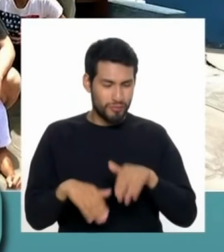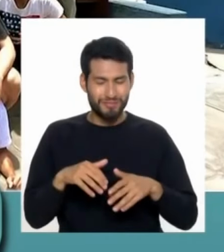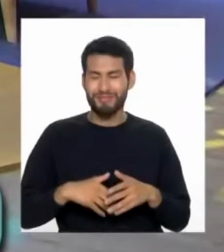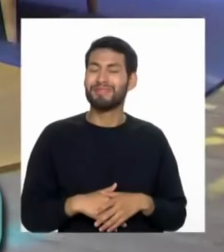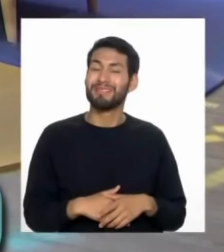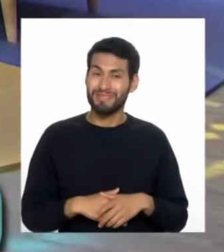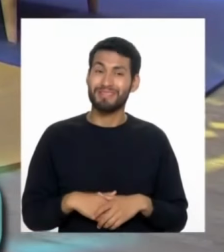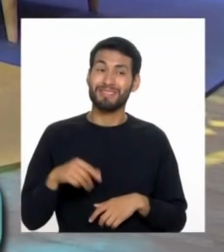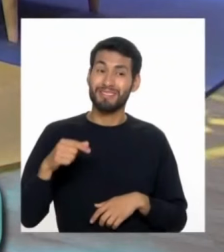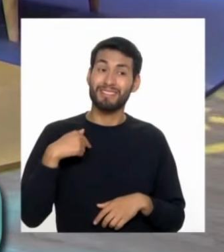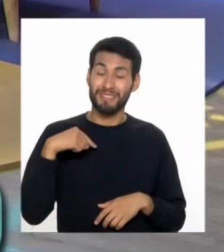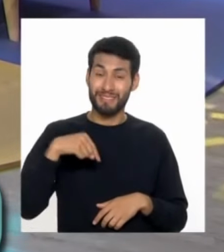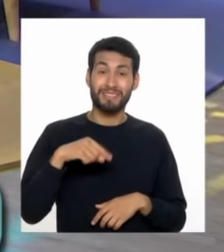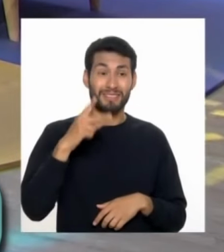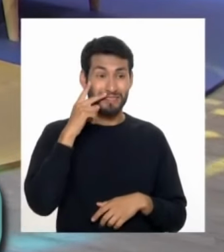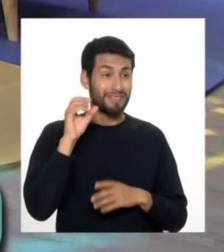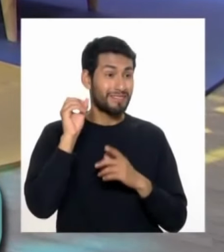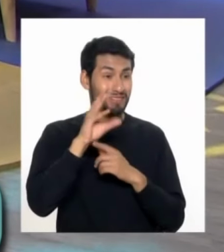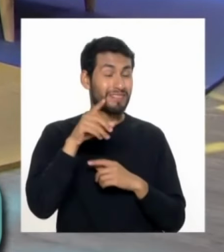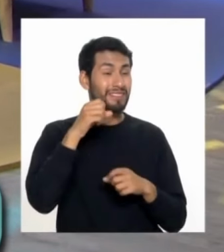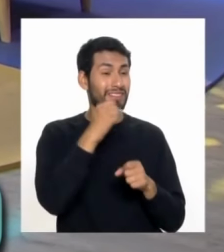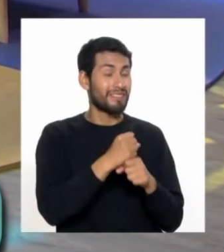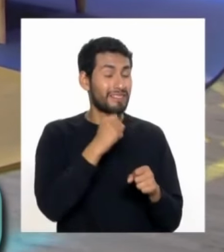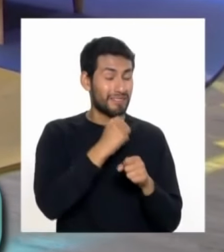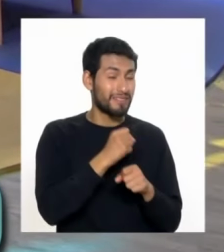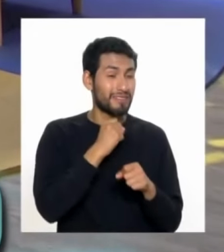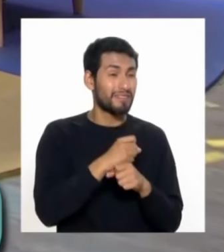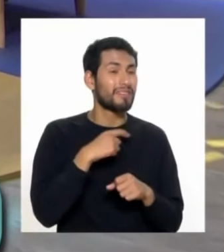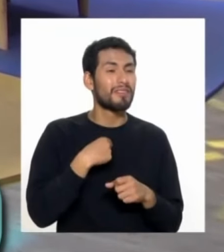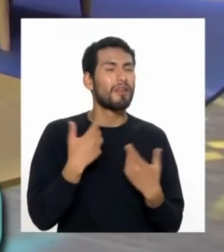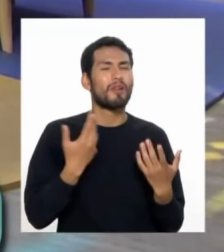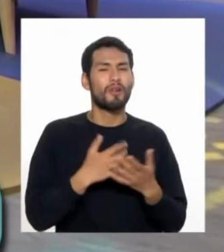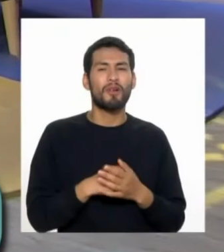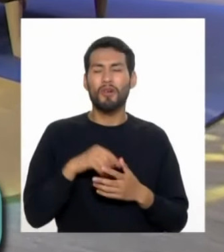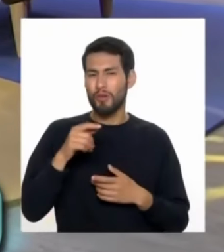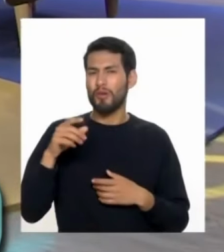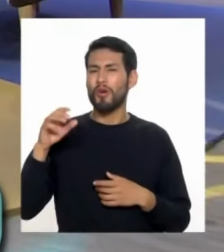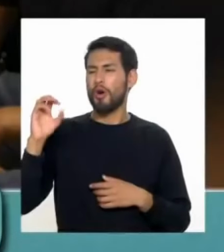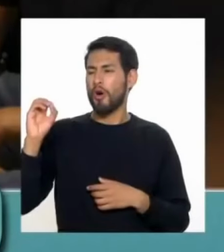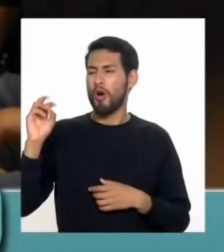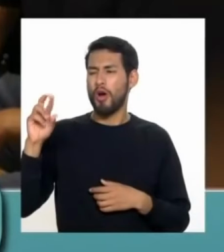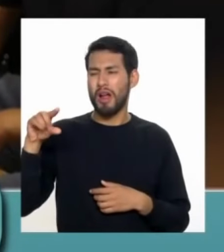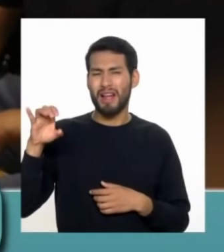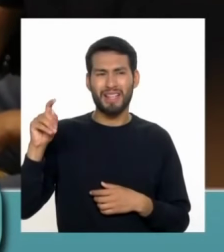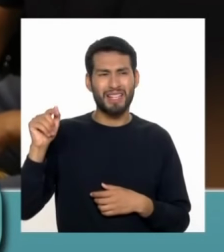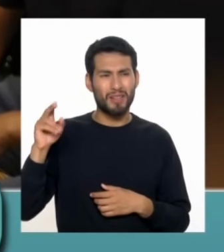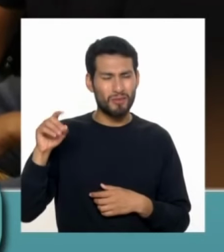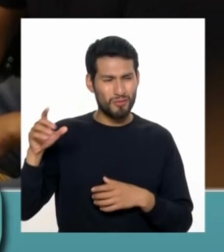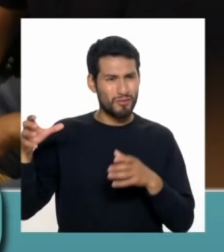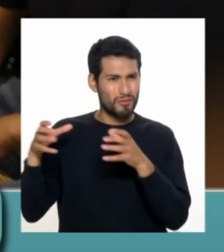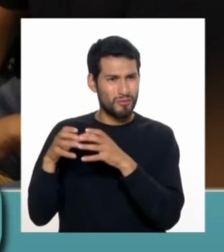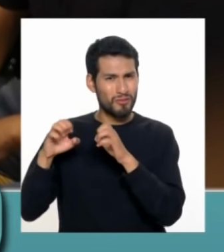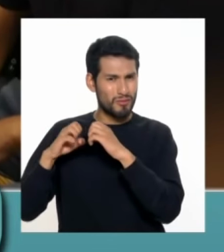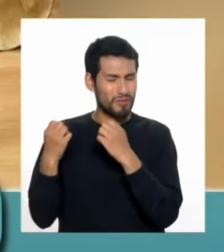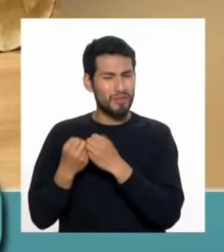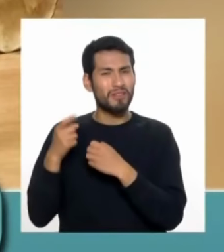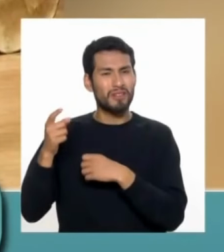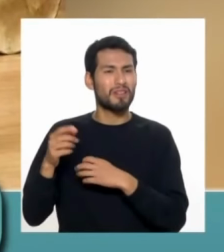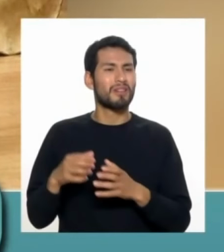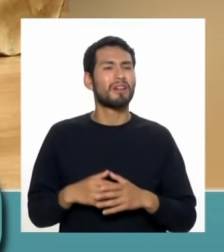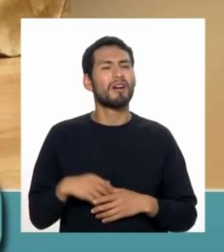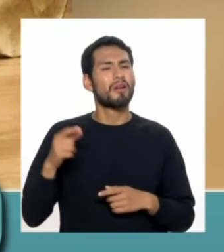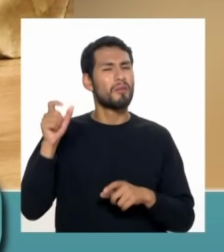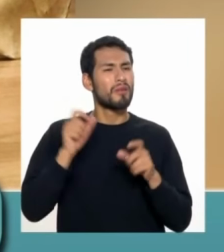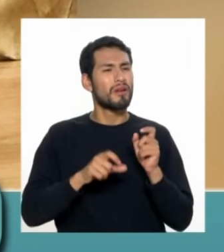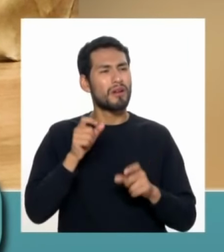oportunidad, justamente está pasando una de las imágenes, de trabajar de la mano de Orquestando y el INPE con